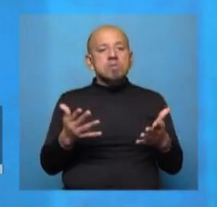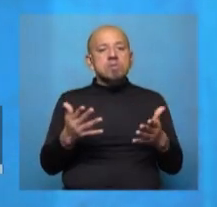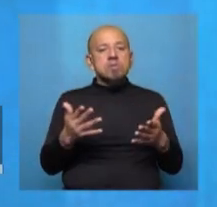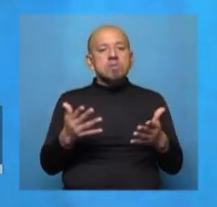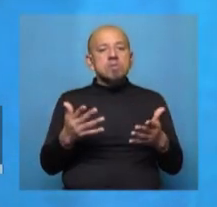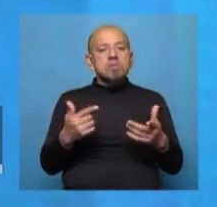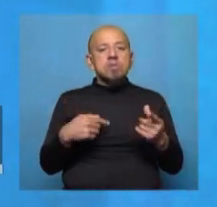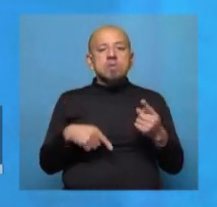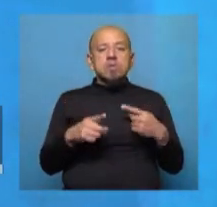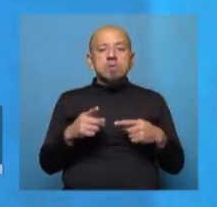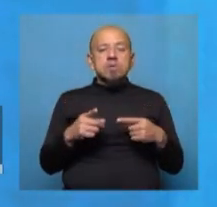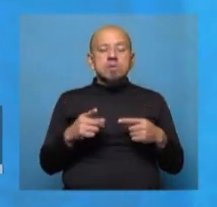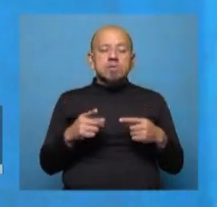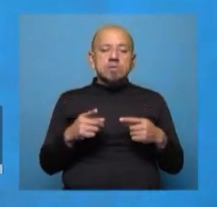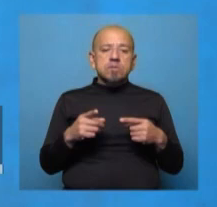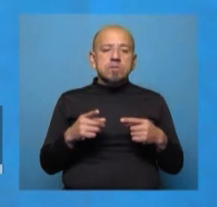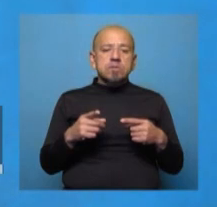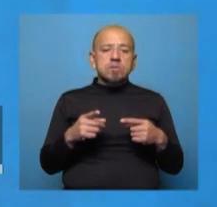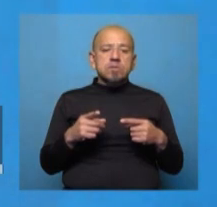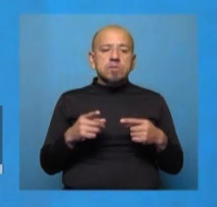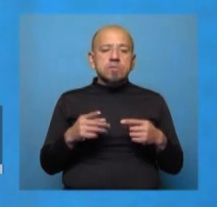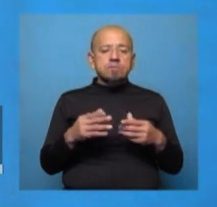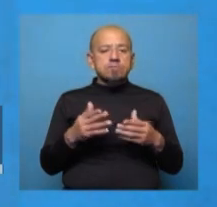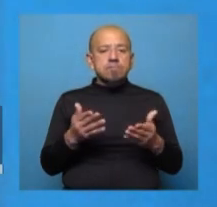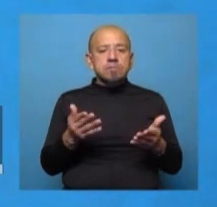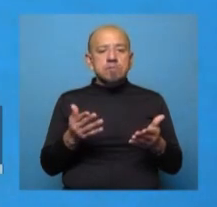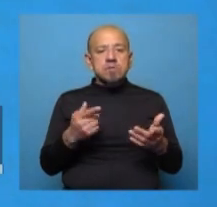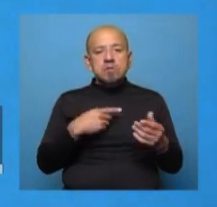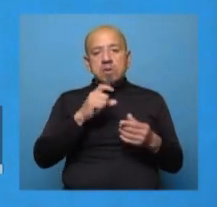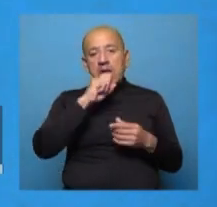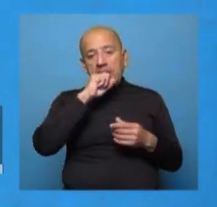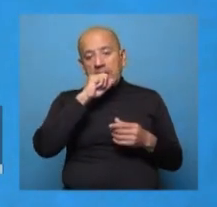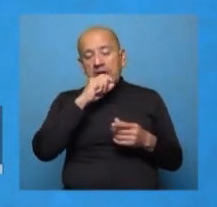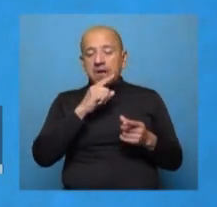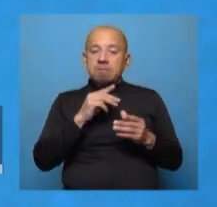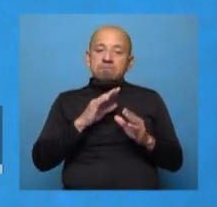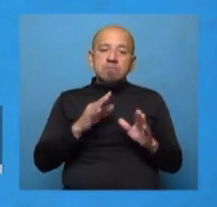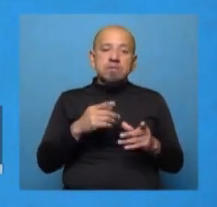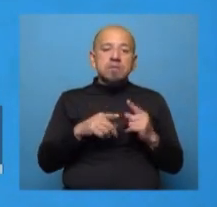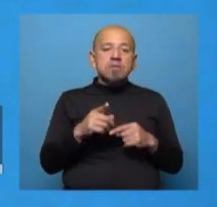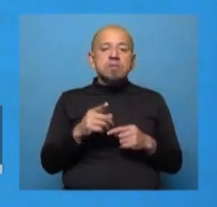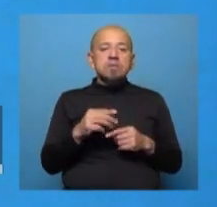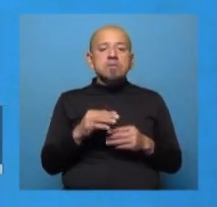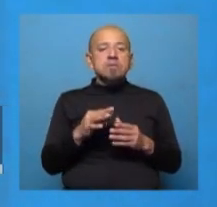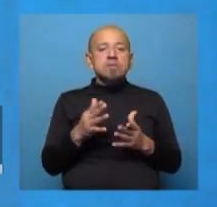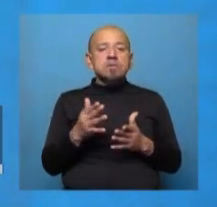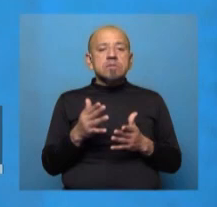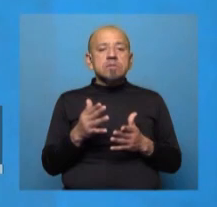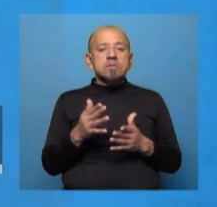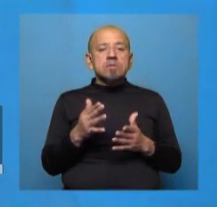que este que el enojo y bueno tampoco